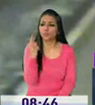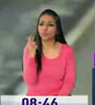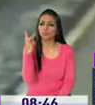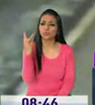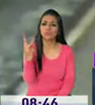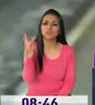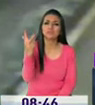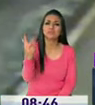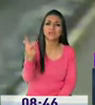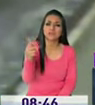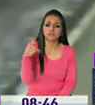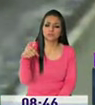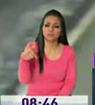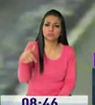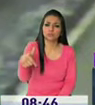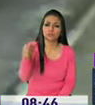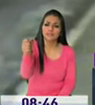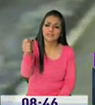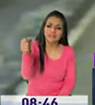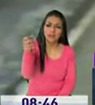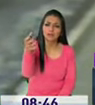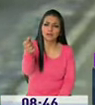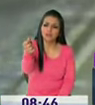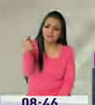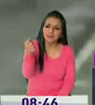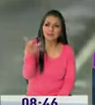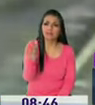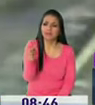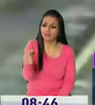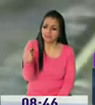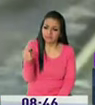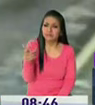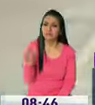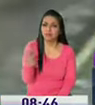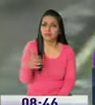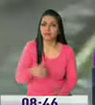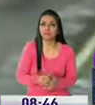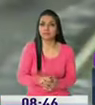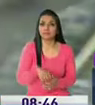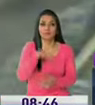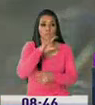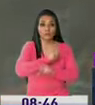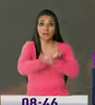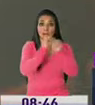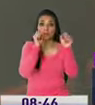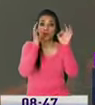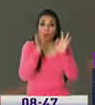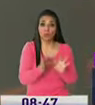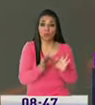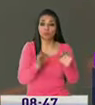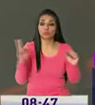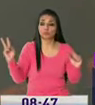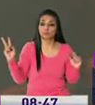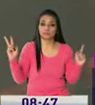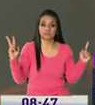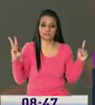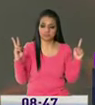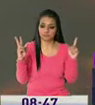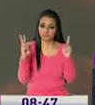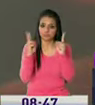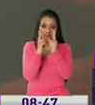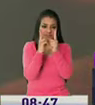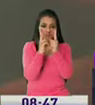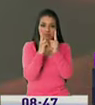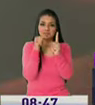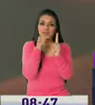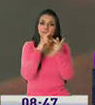dos, posiblemente tres ventanas. No logran nada. A las 4:28 se encuentran con una moradora del lugar. La saludan y se hacen pasar como que fueran